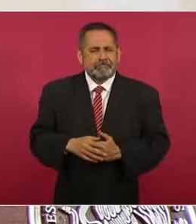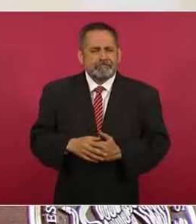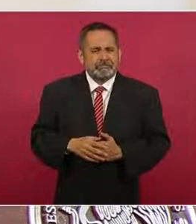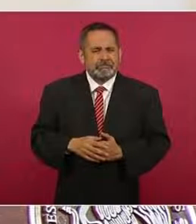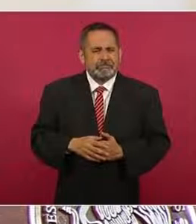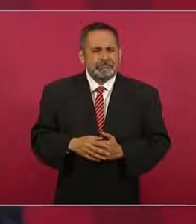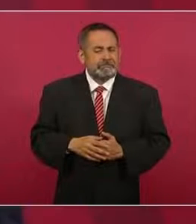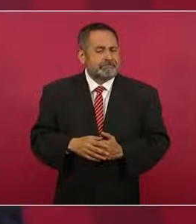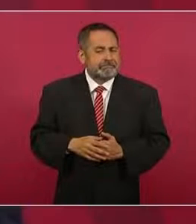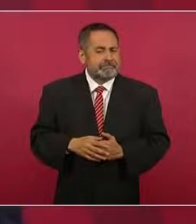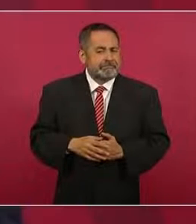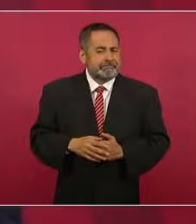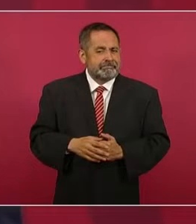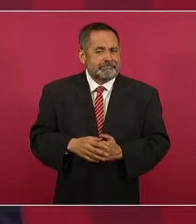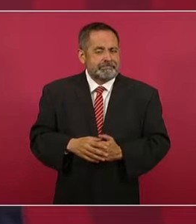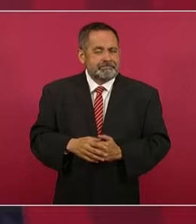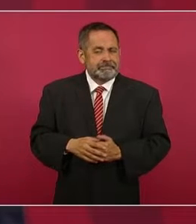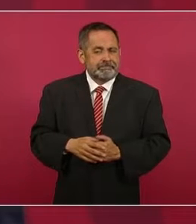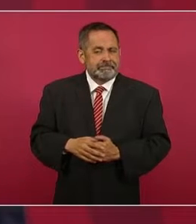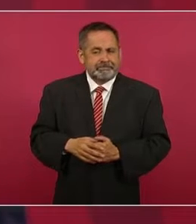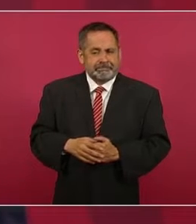una erupción de